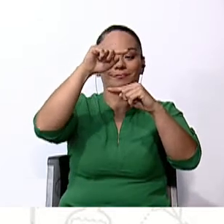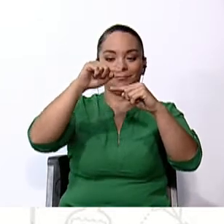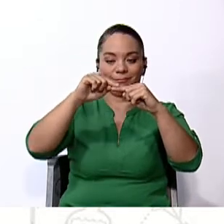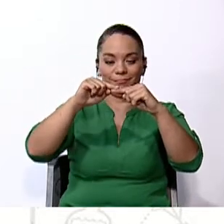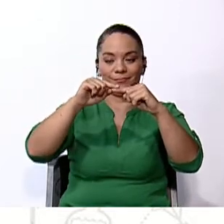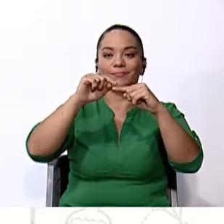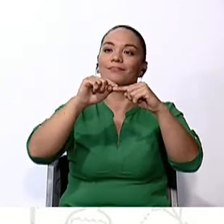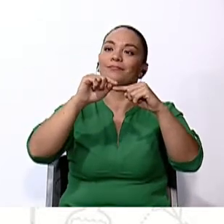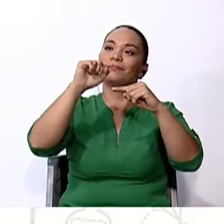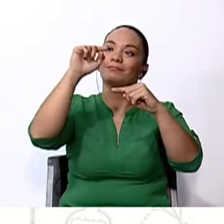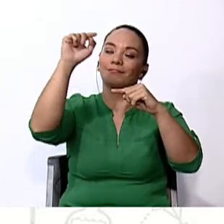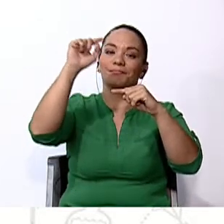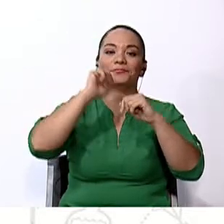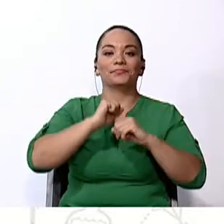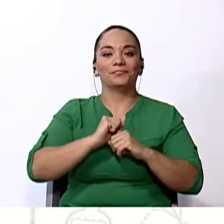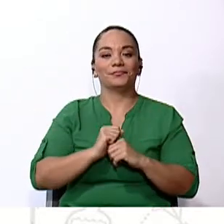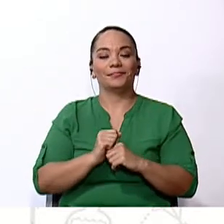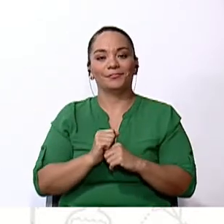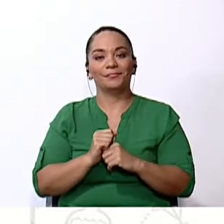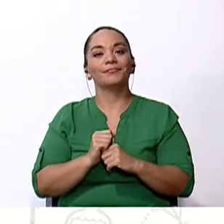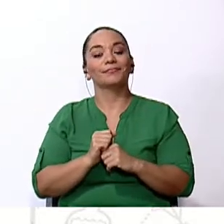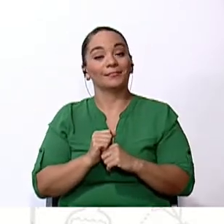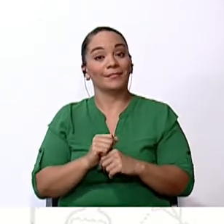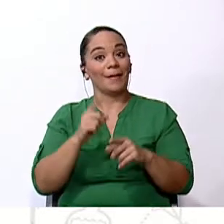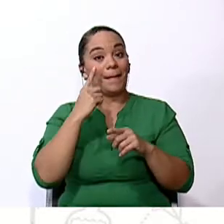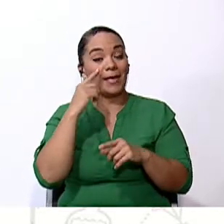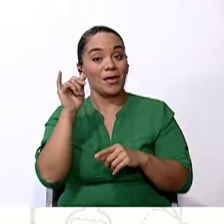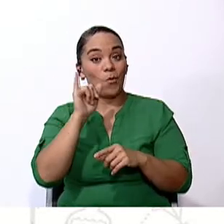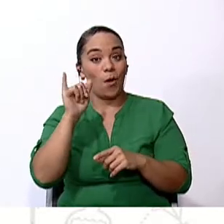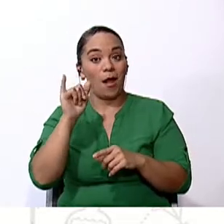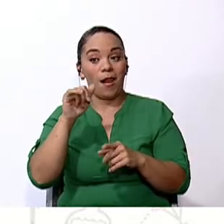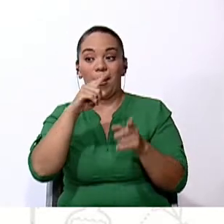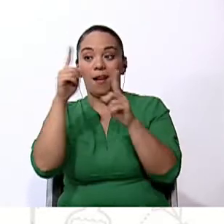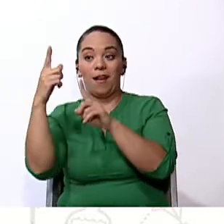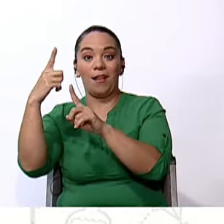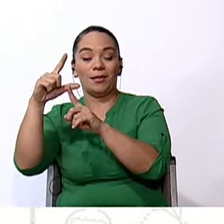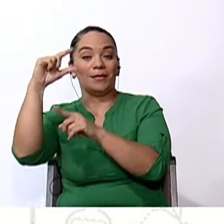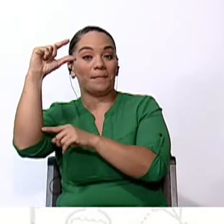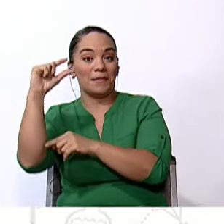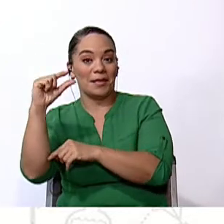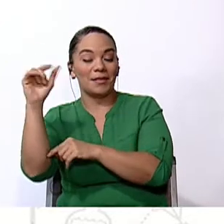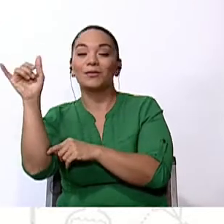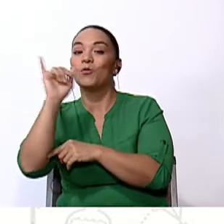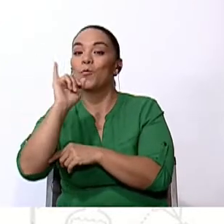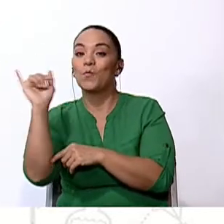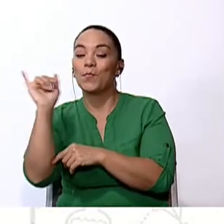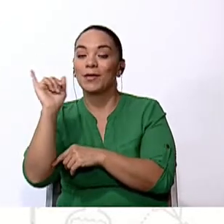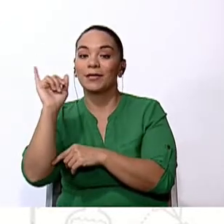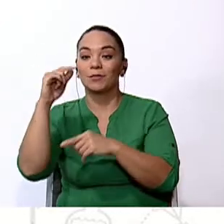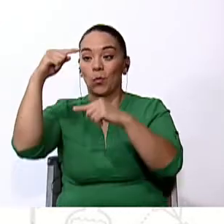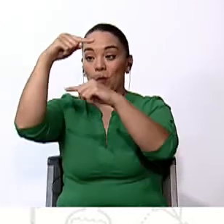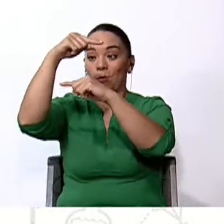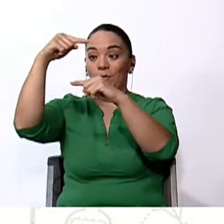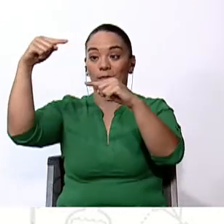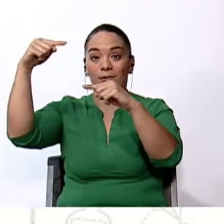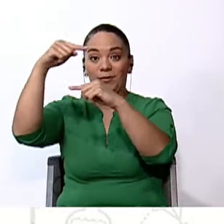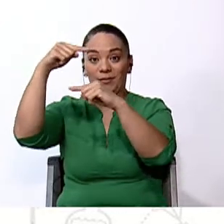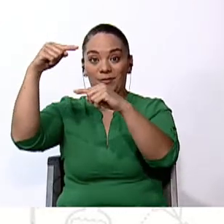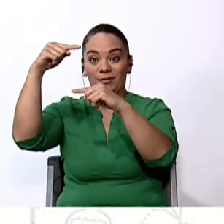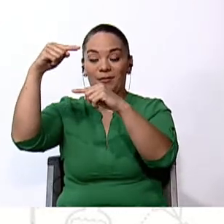abajo del renglón. Y es exactamente el mismo trazo, pero para realizar la V minúscula.